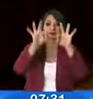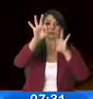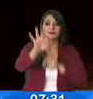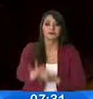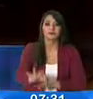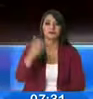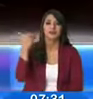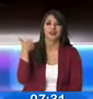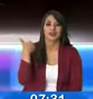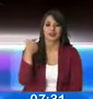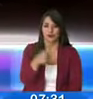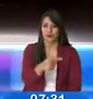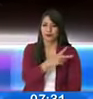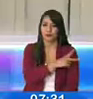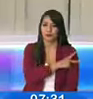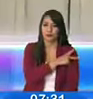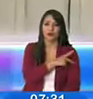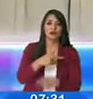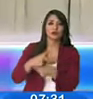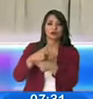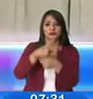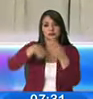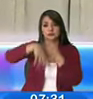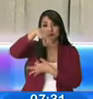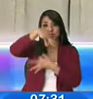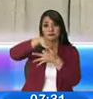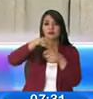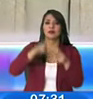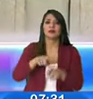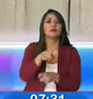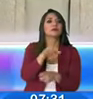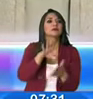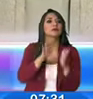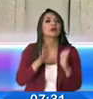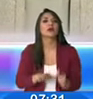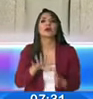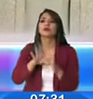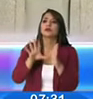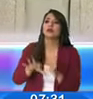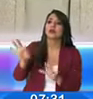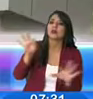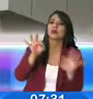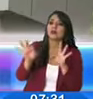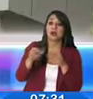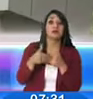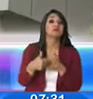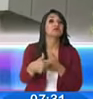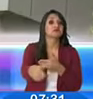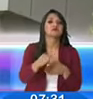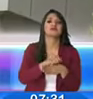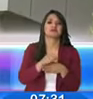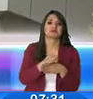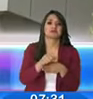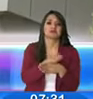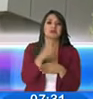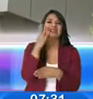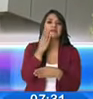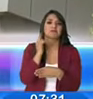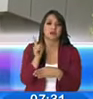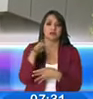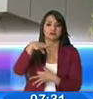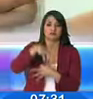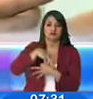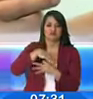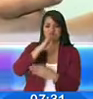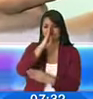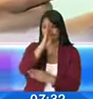esos cargos a los cesados vocales sean escogidos entre ciudadanos con trayectoria en el ámbito electoral y que su honestidad sea